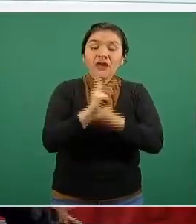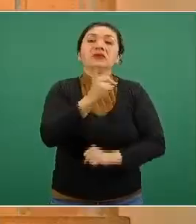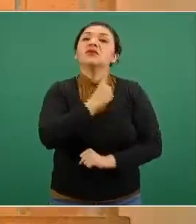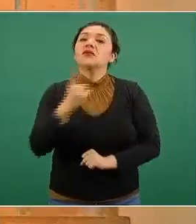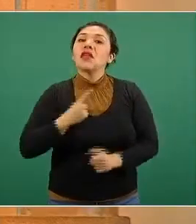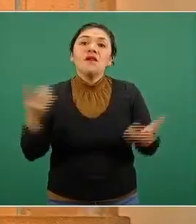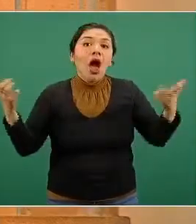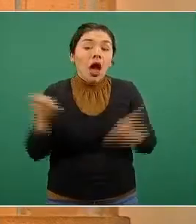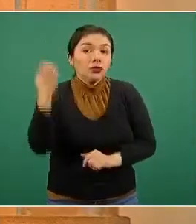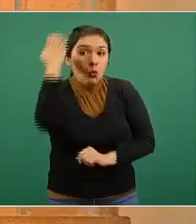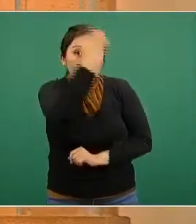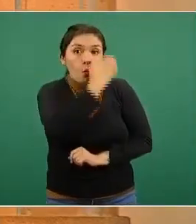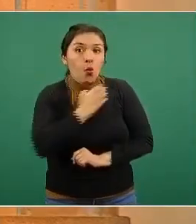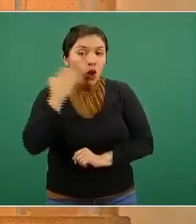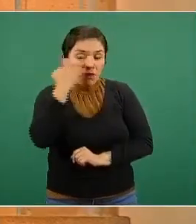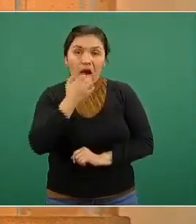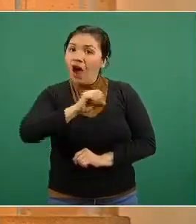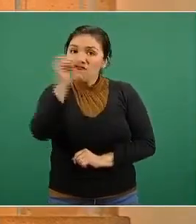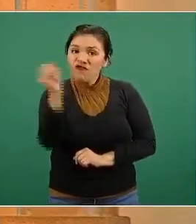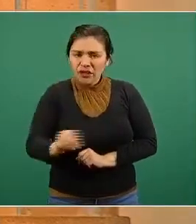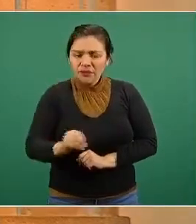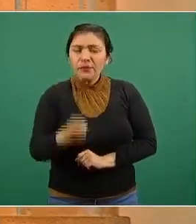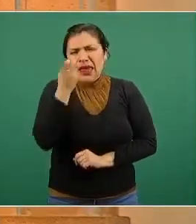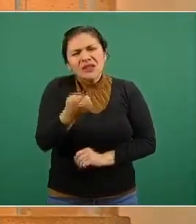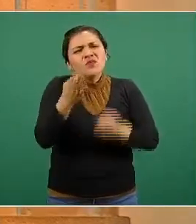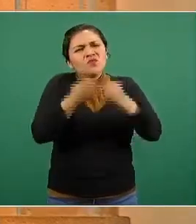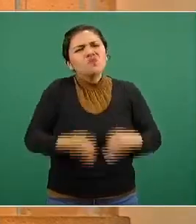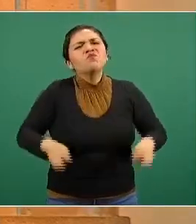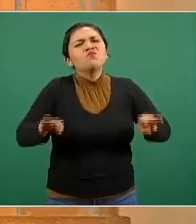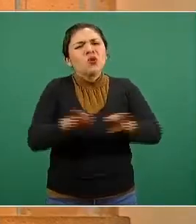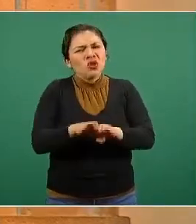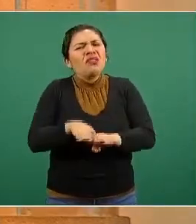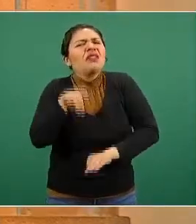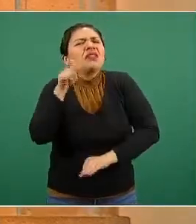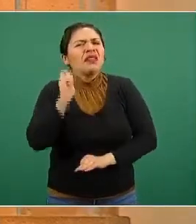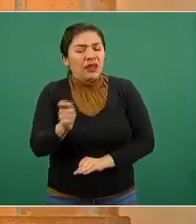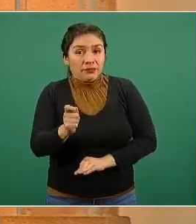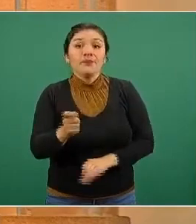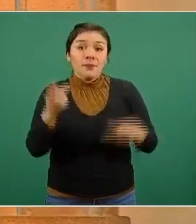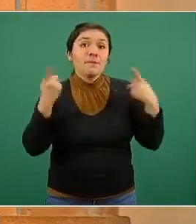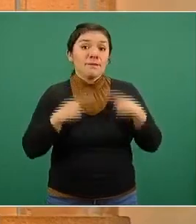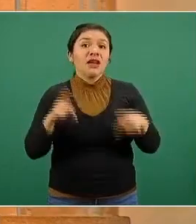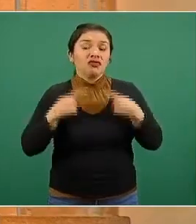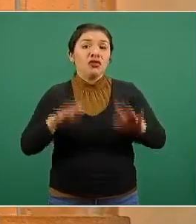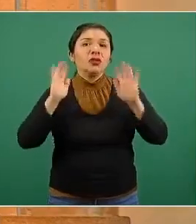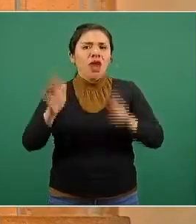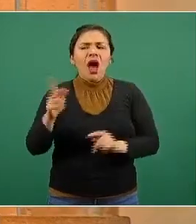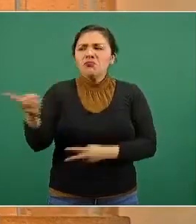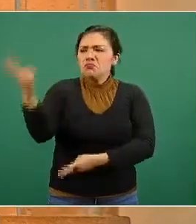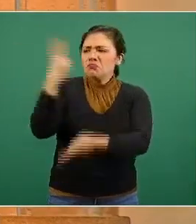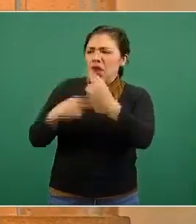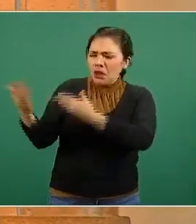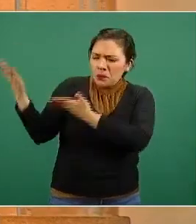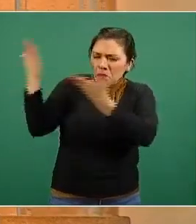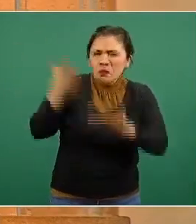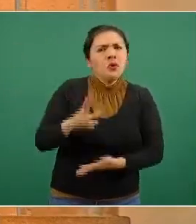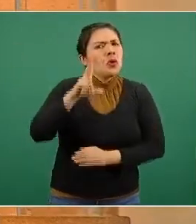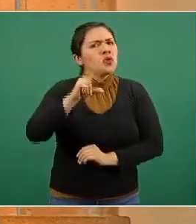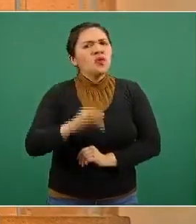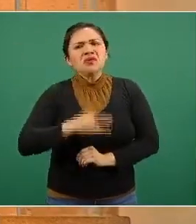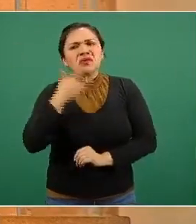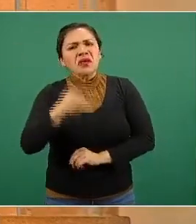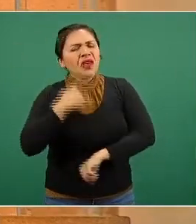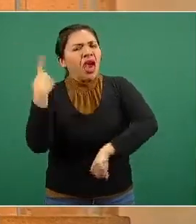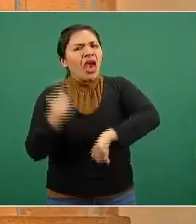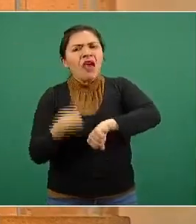realizarse una prueba. ¿Cuál es la importancia en este punto? Que la persona venía asintomática, es decir, la persona no